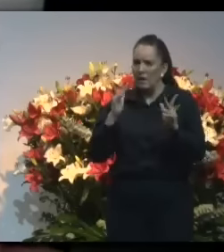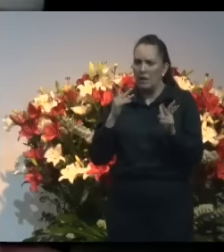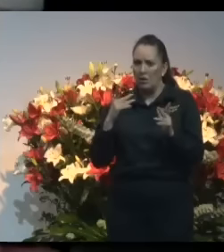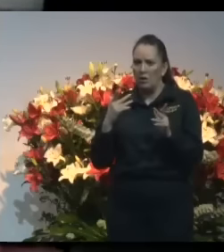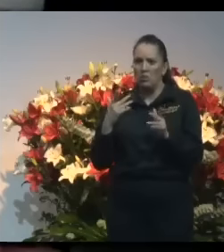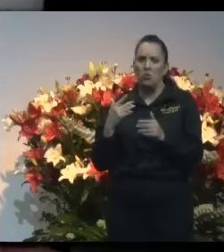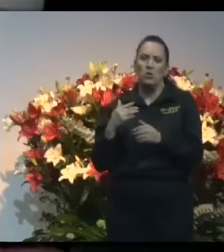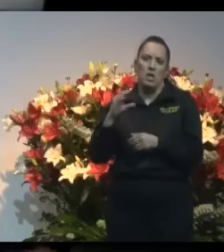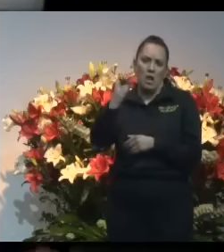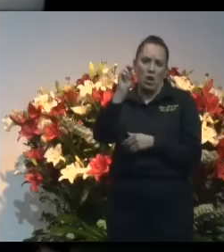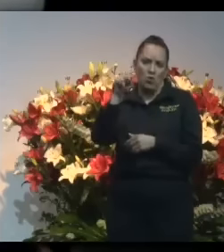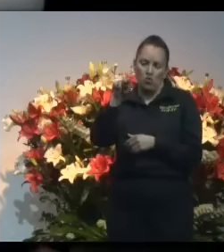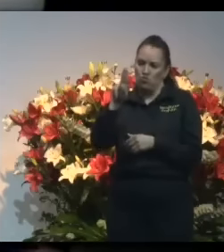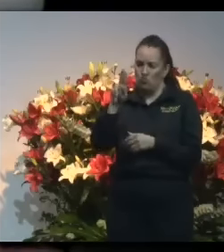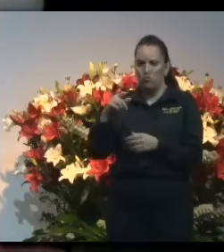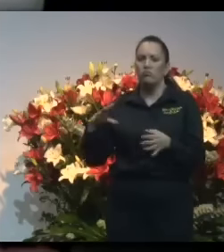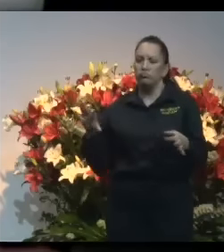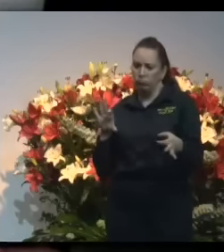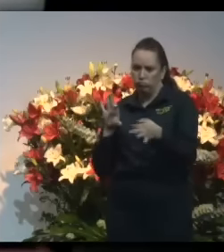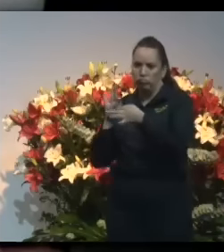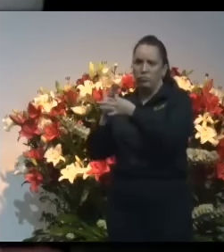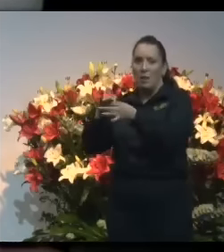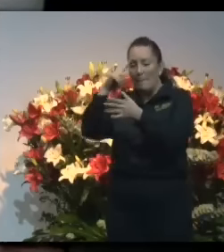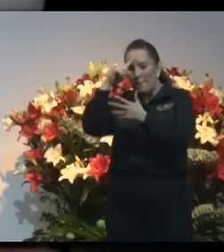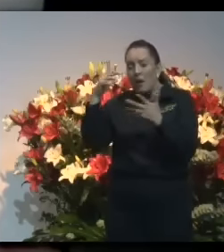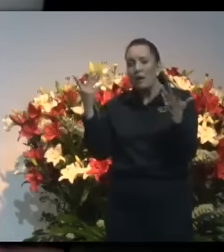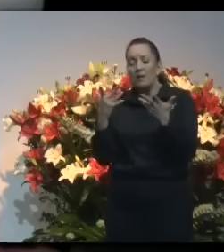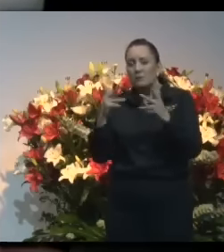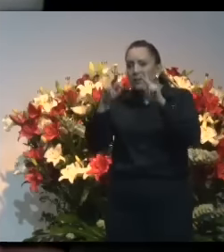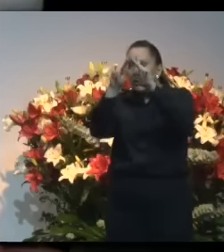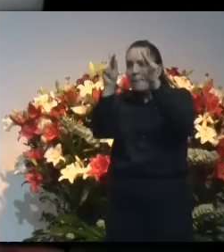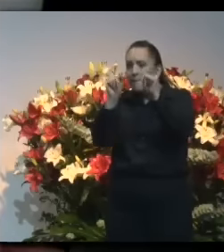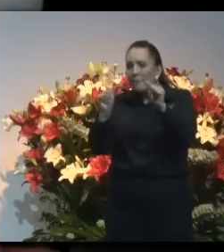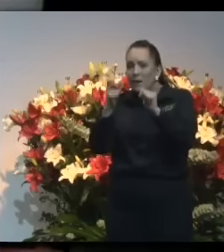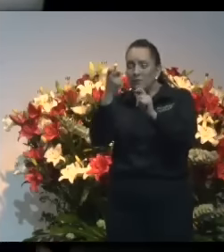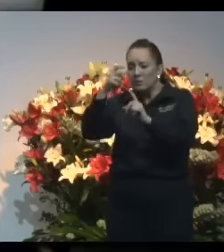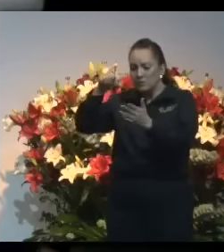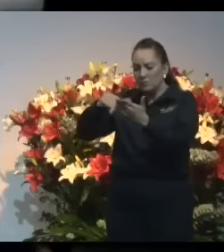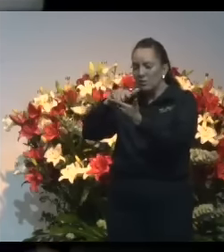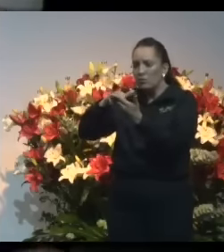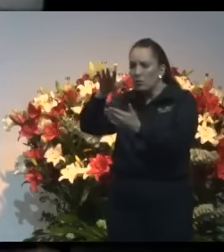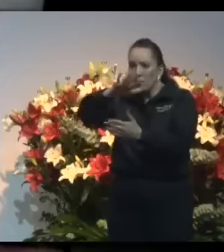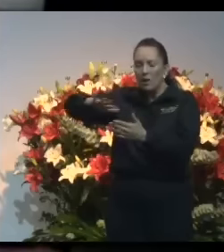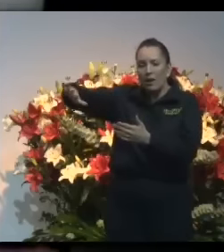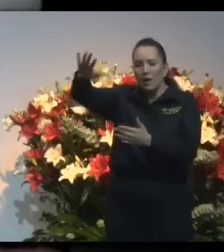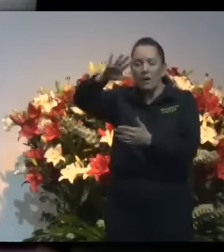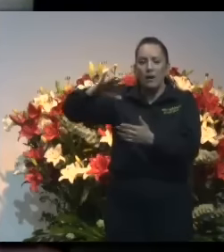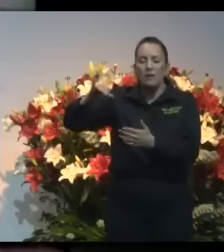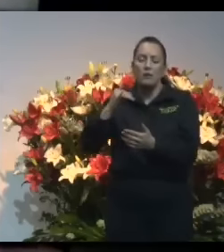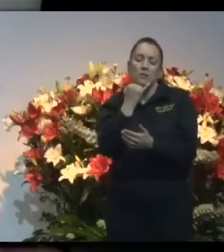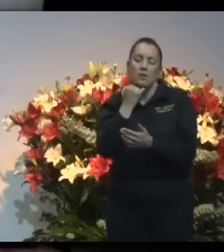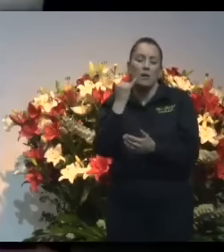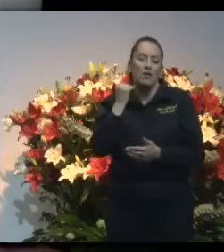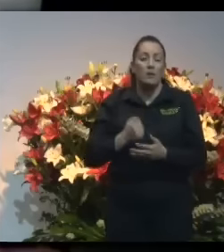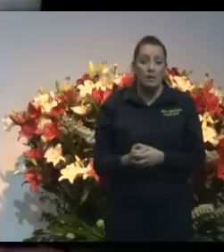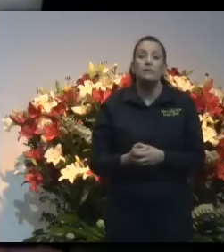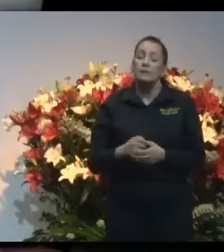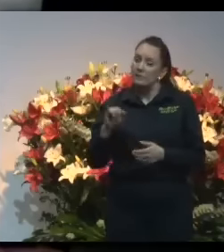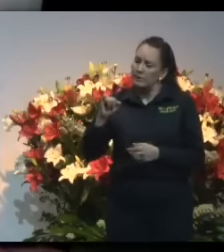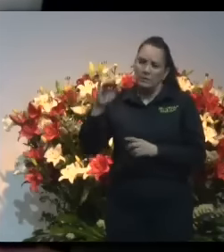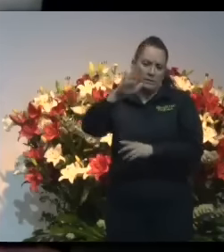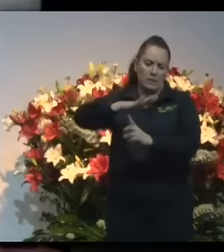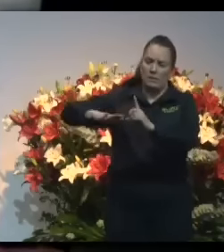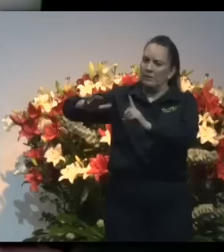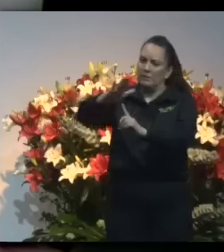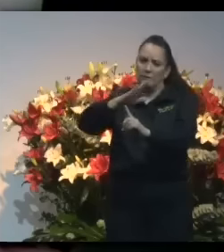ONU para que se reconstruya la paz en esta zona de Israel. Una cosa fue el atentado terrorista, que en su